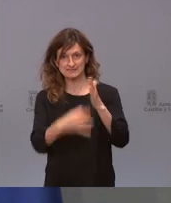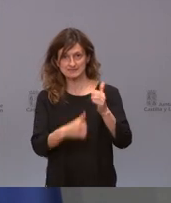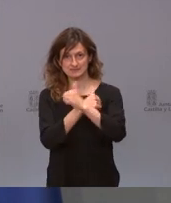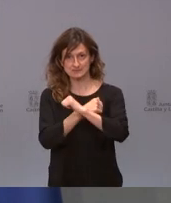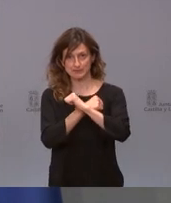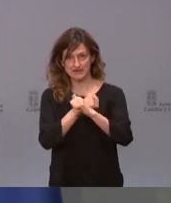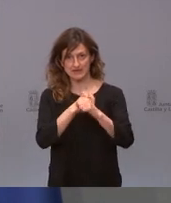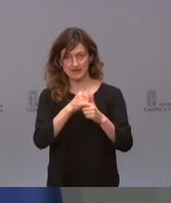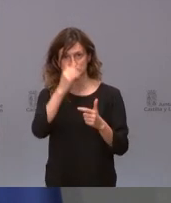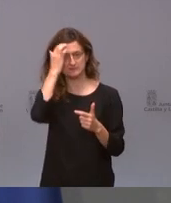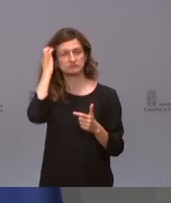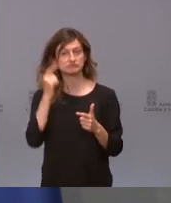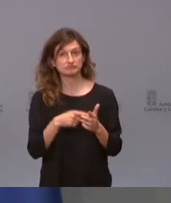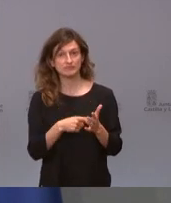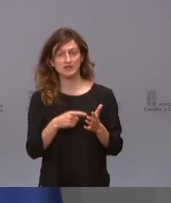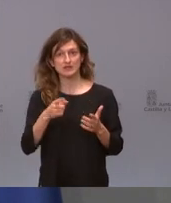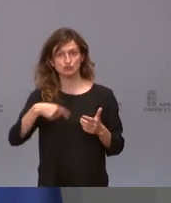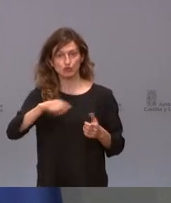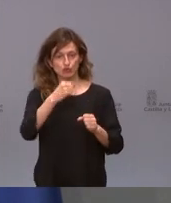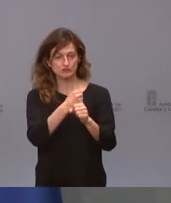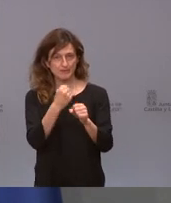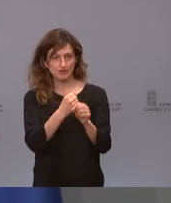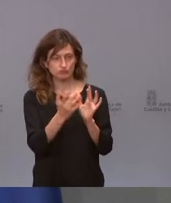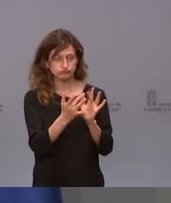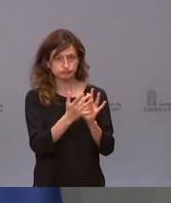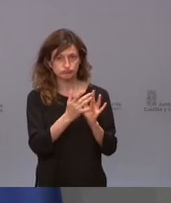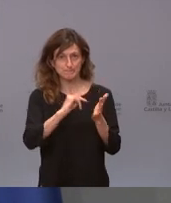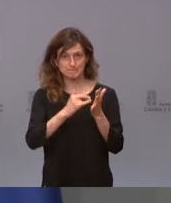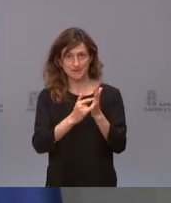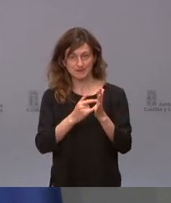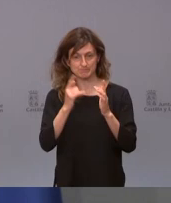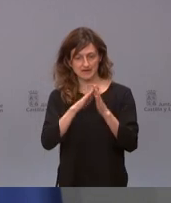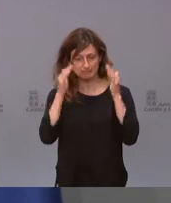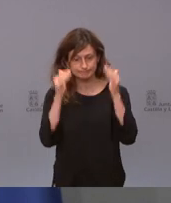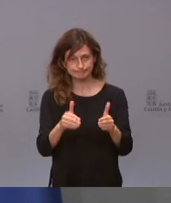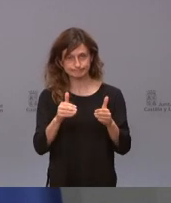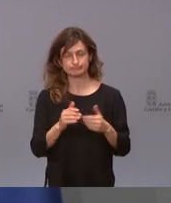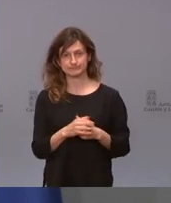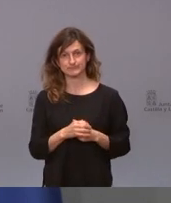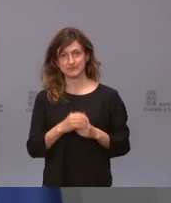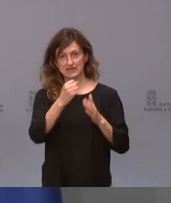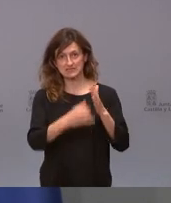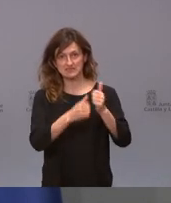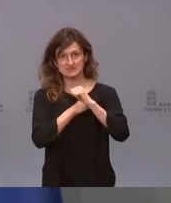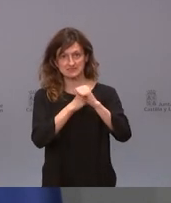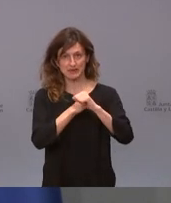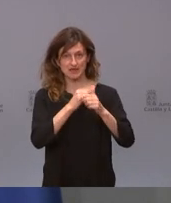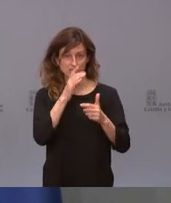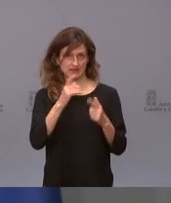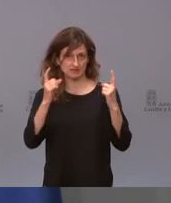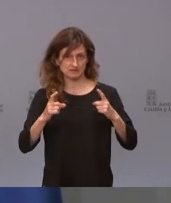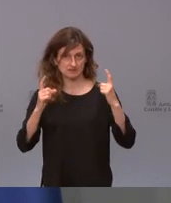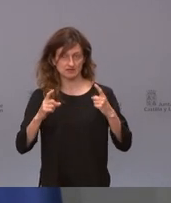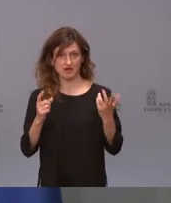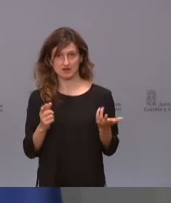más acuciante pues estamos trabajando con ellos en un plan de abordaje de las listas de espera para intentar